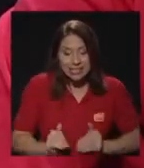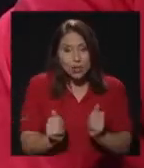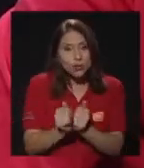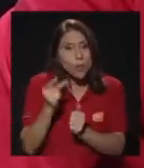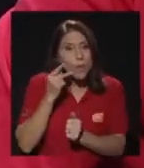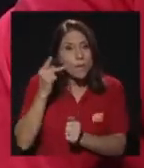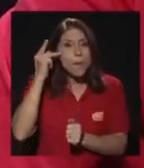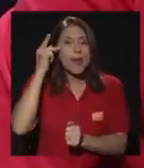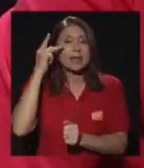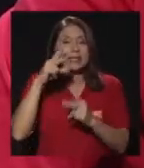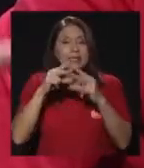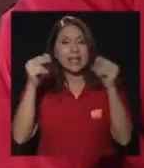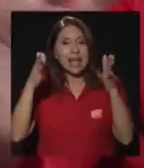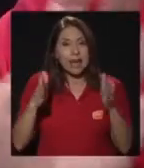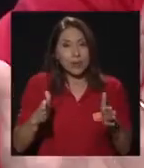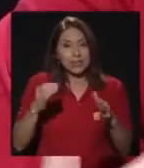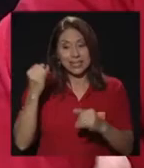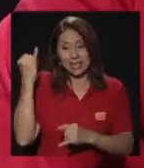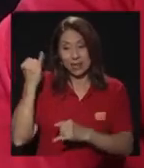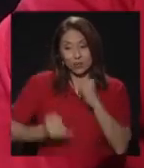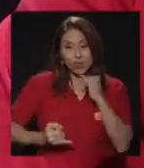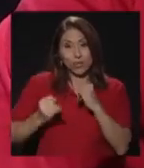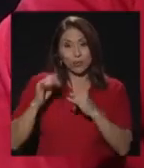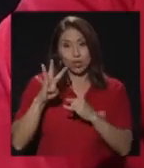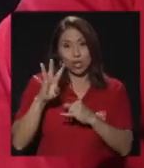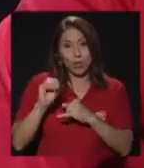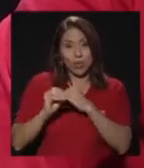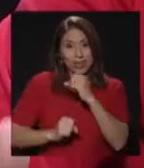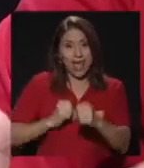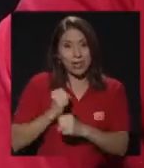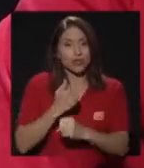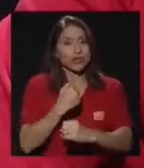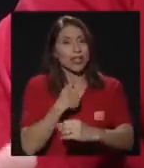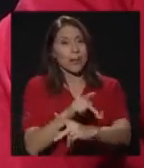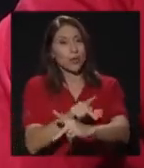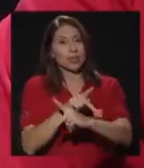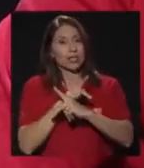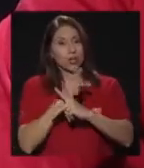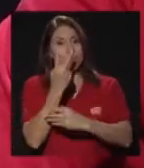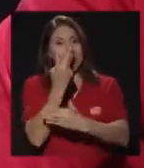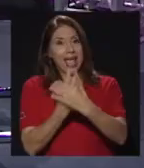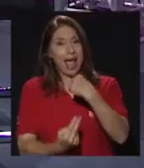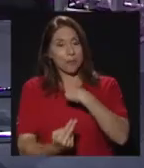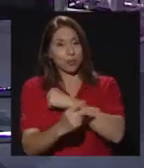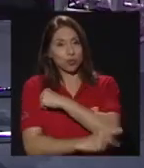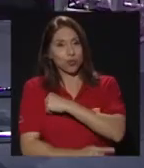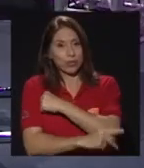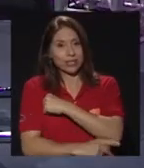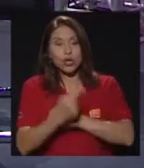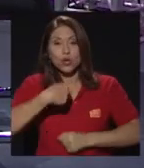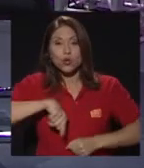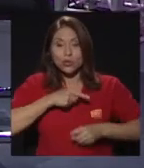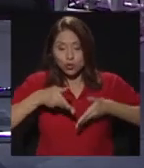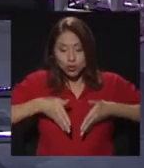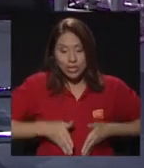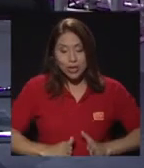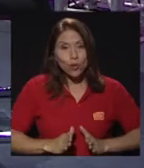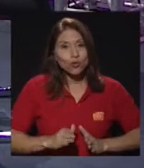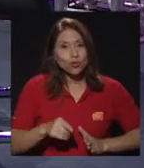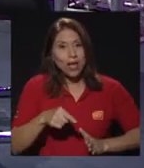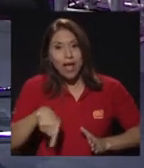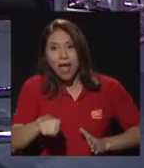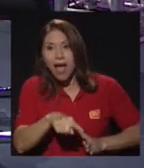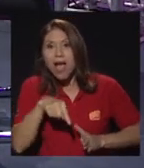últimos 50 años, tengan una protección de ambos gobiernos. Nuestros hijos nacen en esta cultura binacional, lo cual